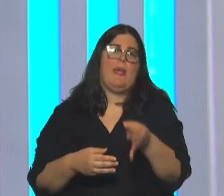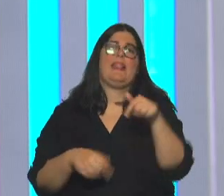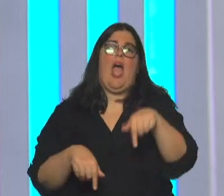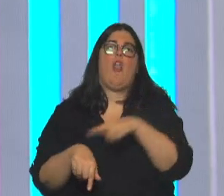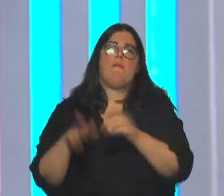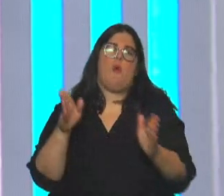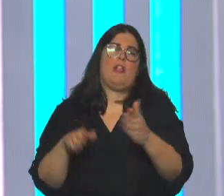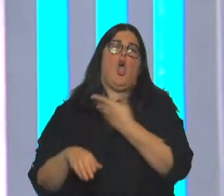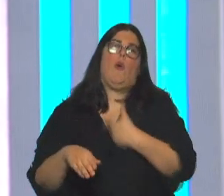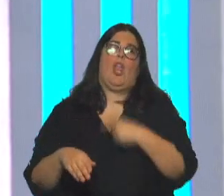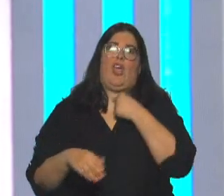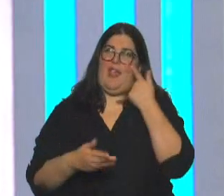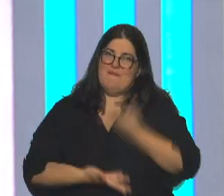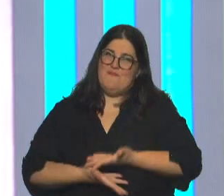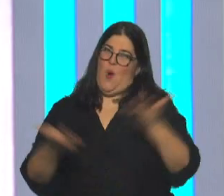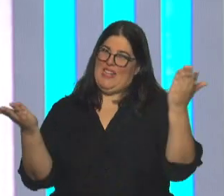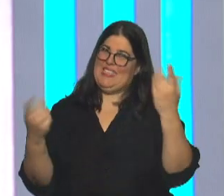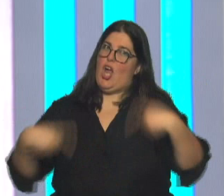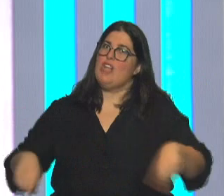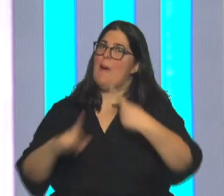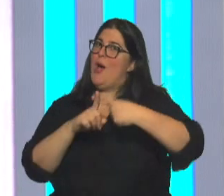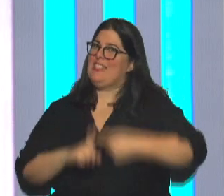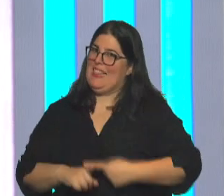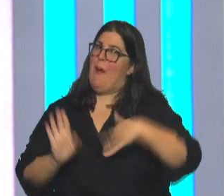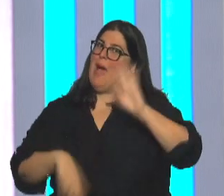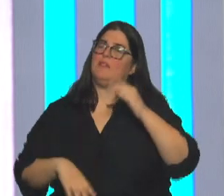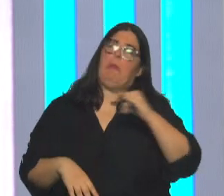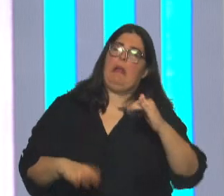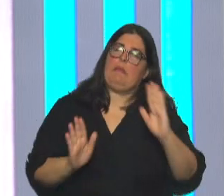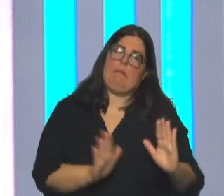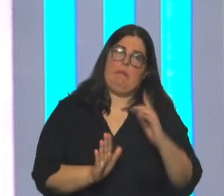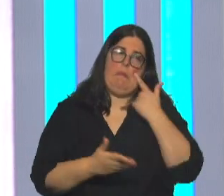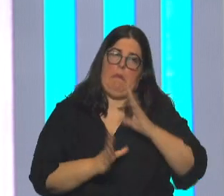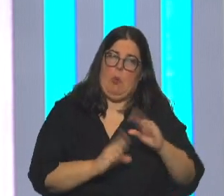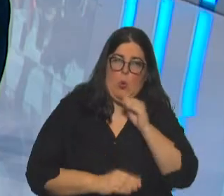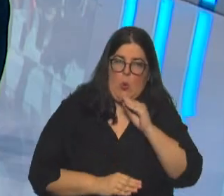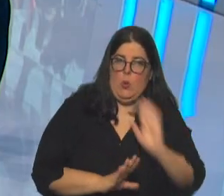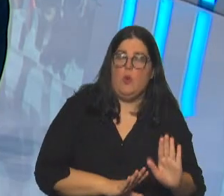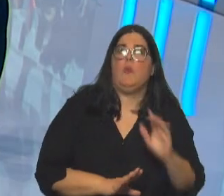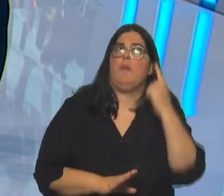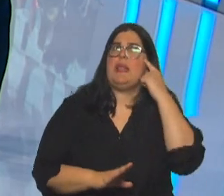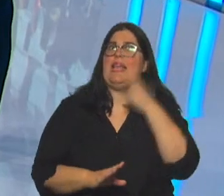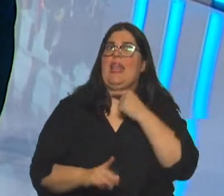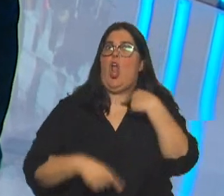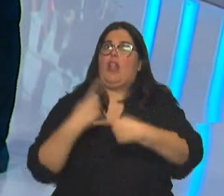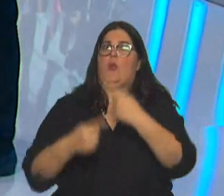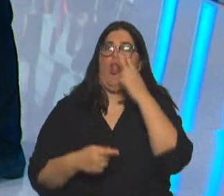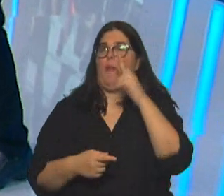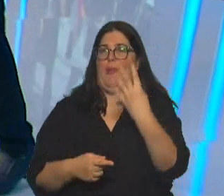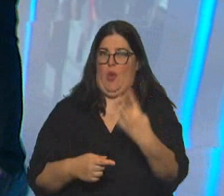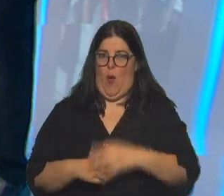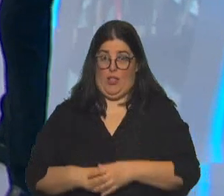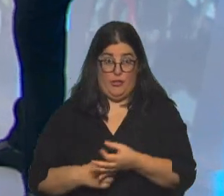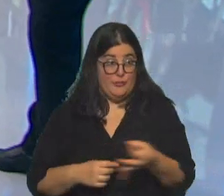gobierno que quiere mostrar más cuestiones a favor que en contra, pensando en una suerte de continuidad en 2024. Augusto, esto es así, obviamente, ¿no? Sí,